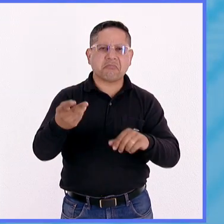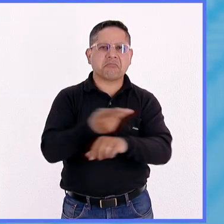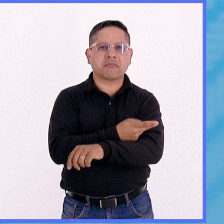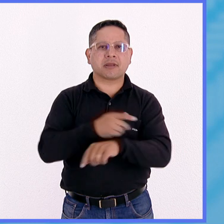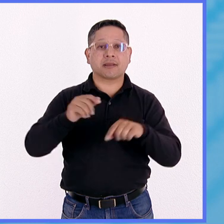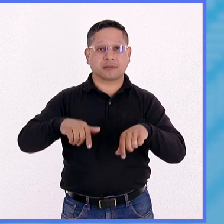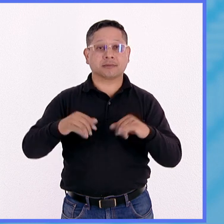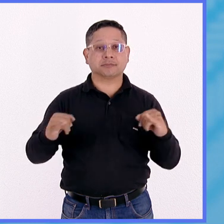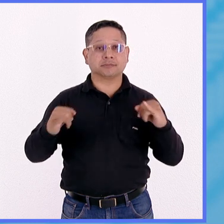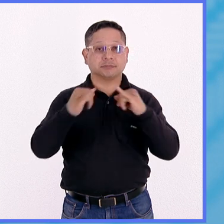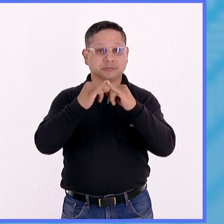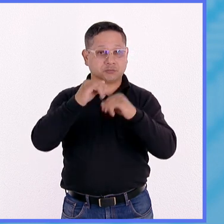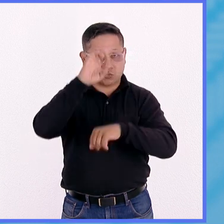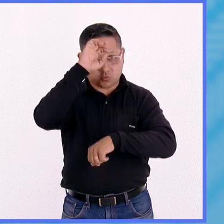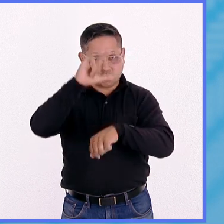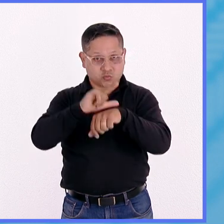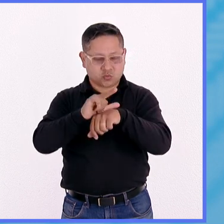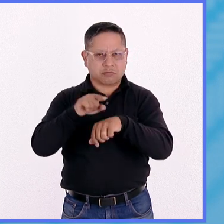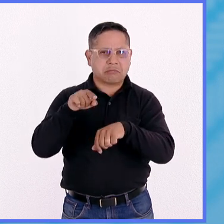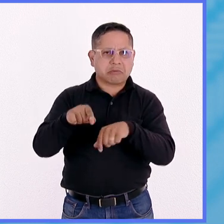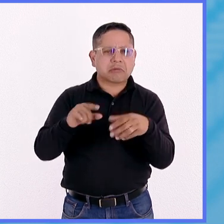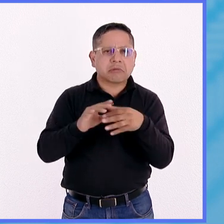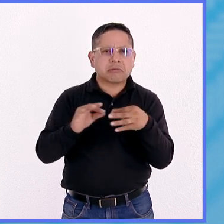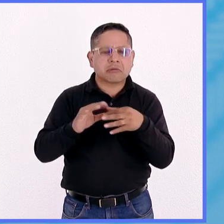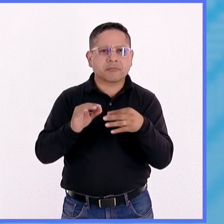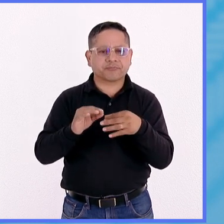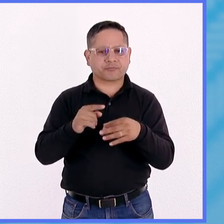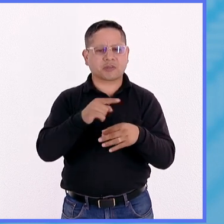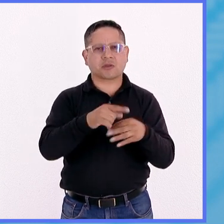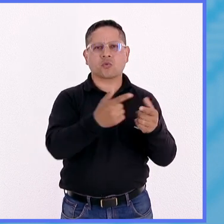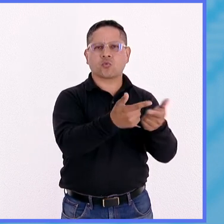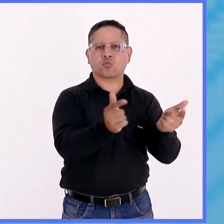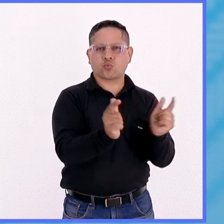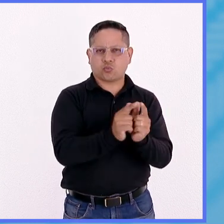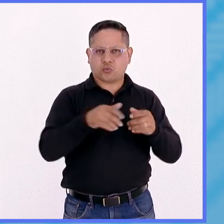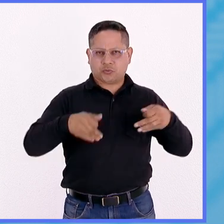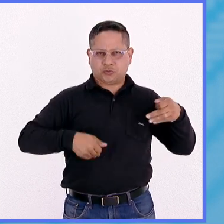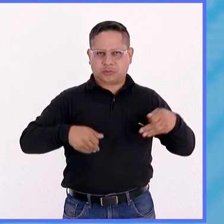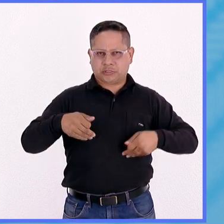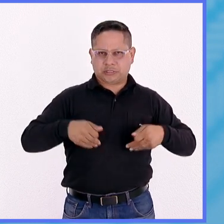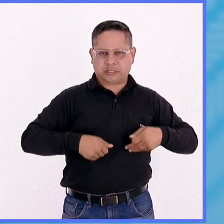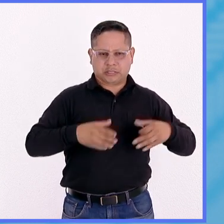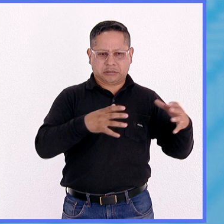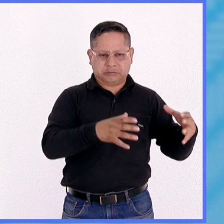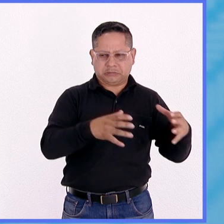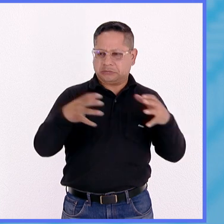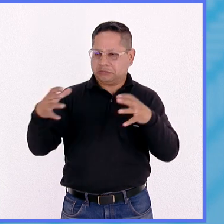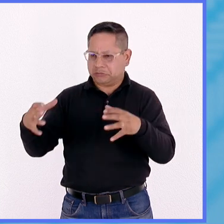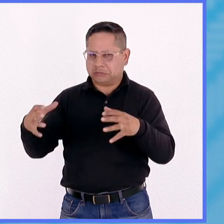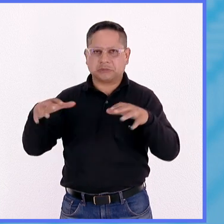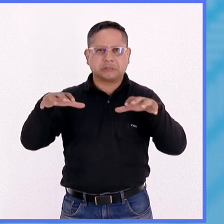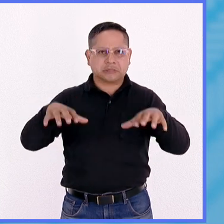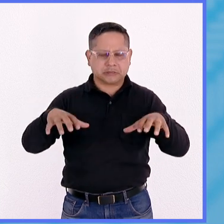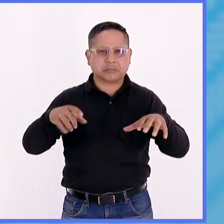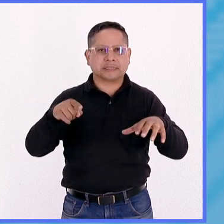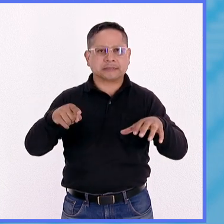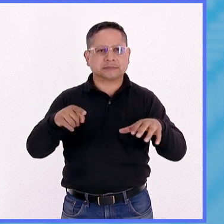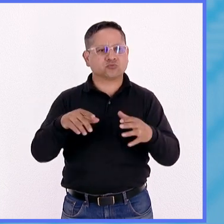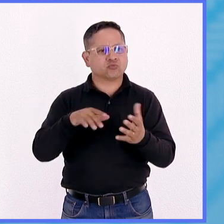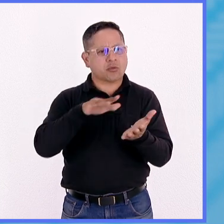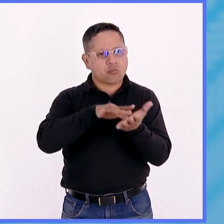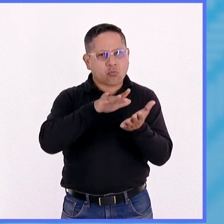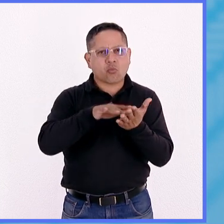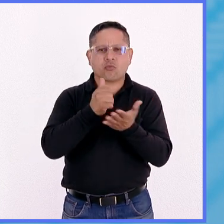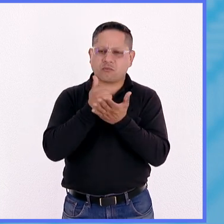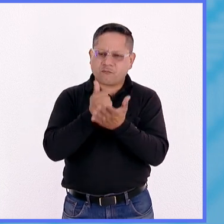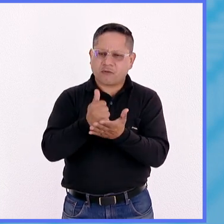Universitario. Se trata de una colaboración con la Compañía Nacional de Teatro en la que ambas instituciones suman intereses